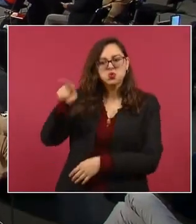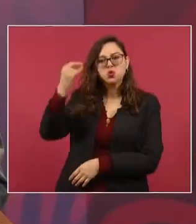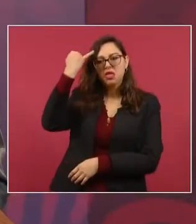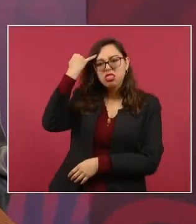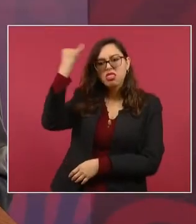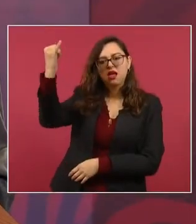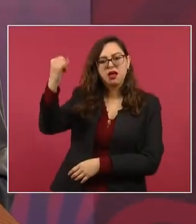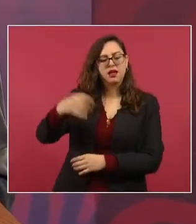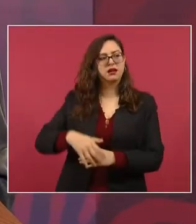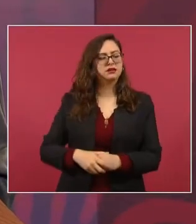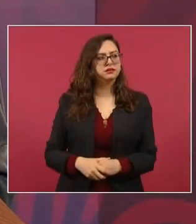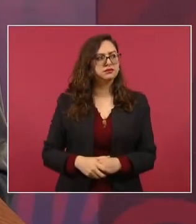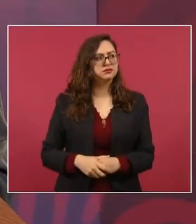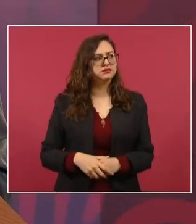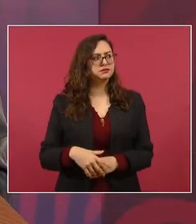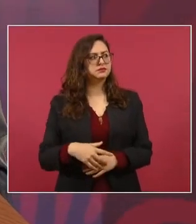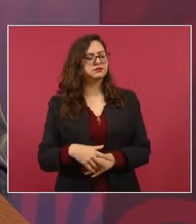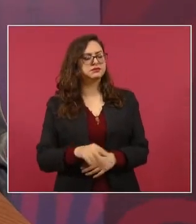si